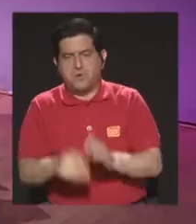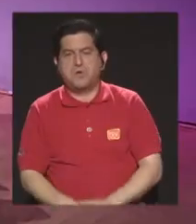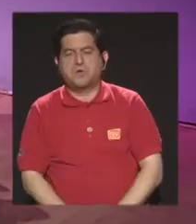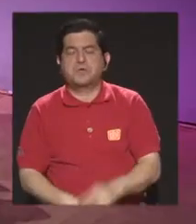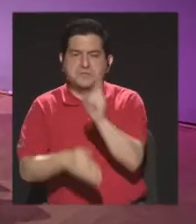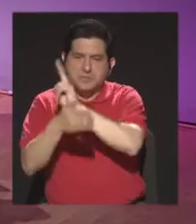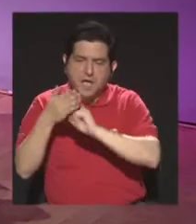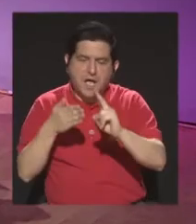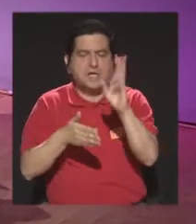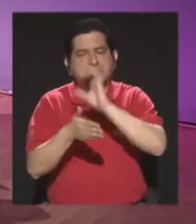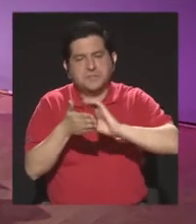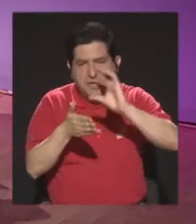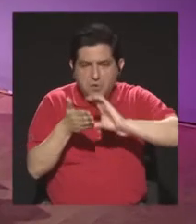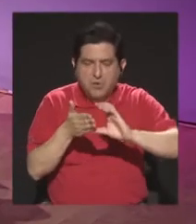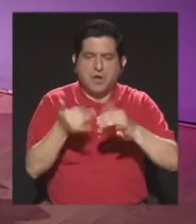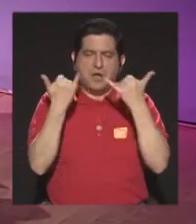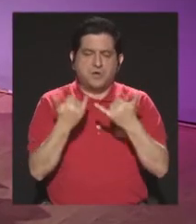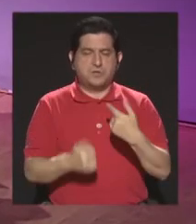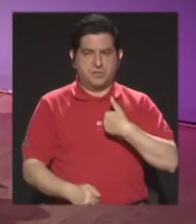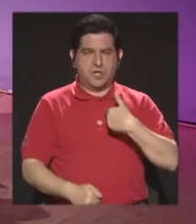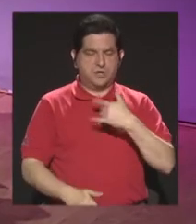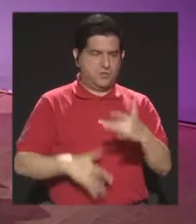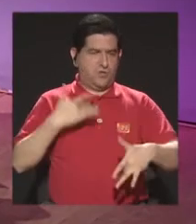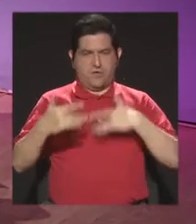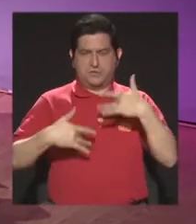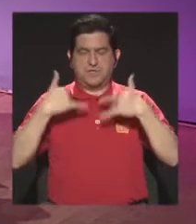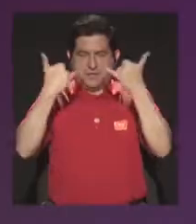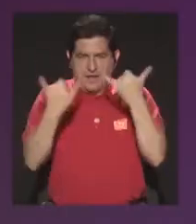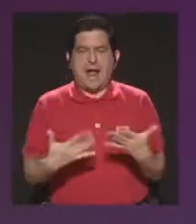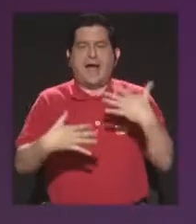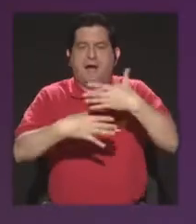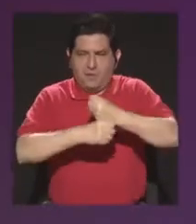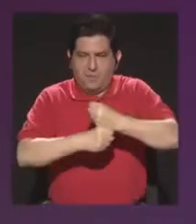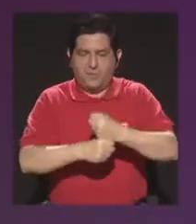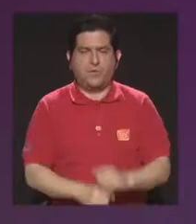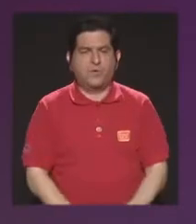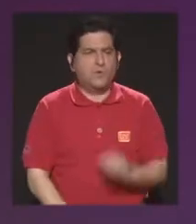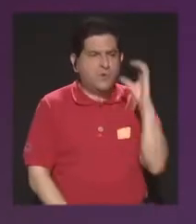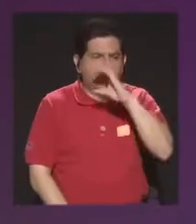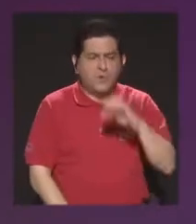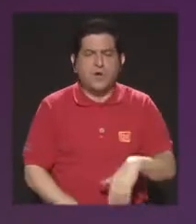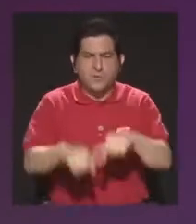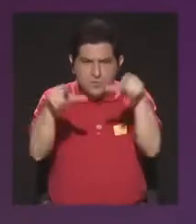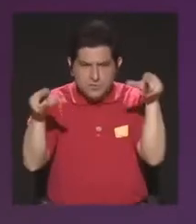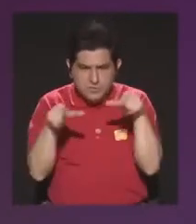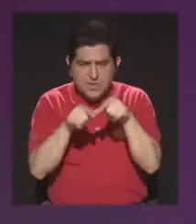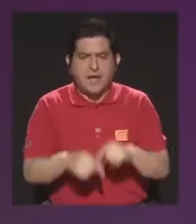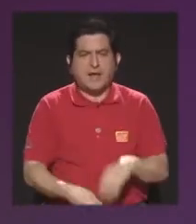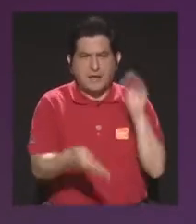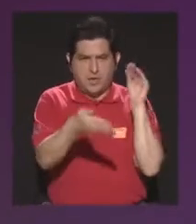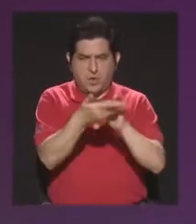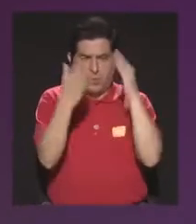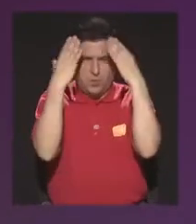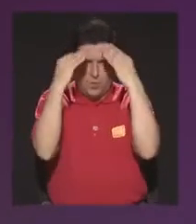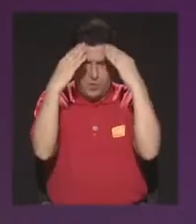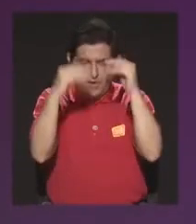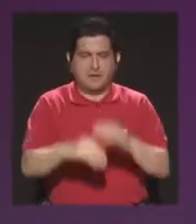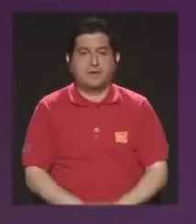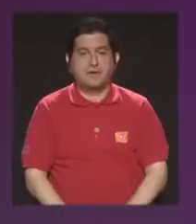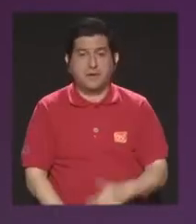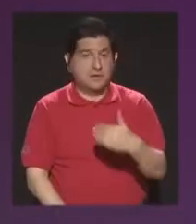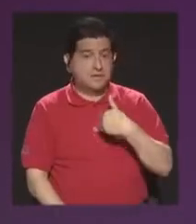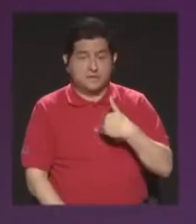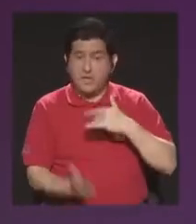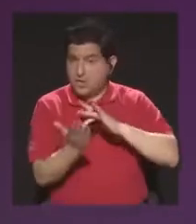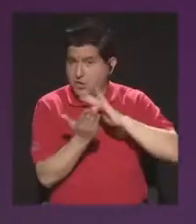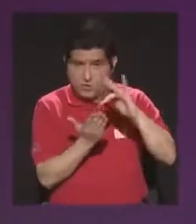la U, al cole o lo que sea, yo llego y ya me siento que ahora sí puedo hacerlo, puedo buscar en el mapa el lugar y puedo poner el reporte. Si no tenés en el